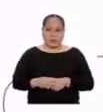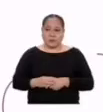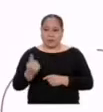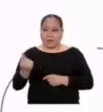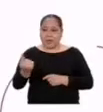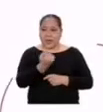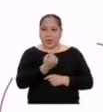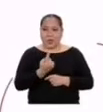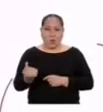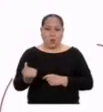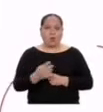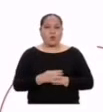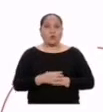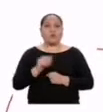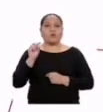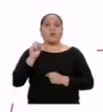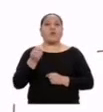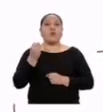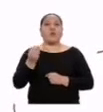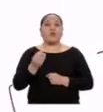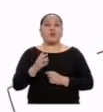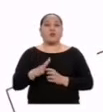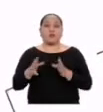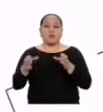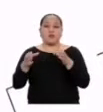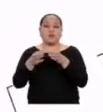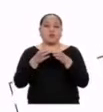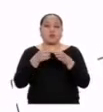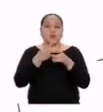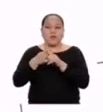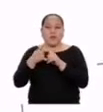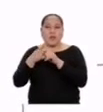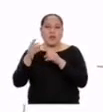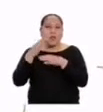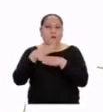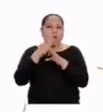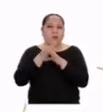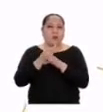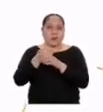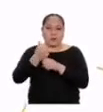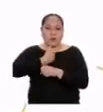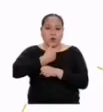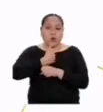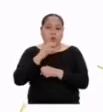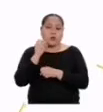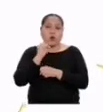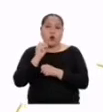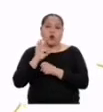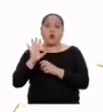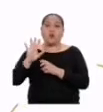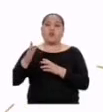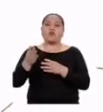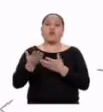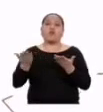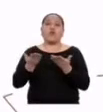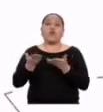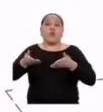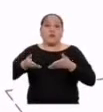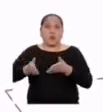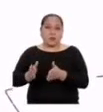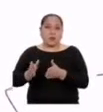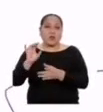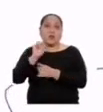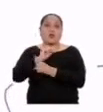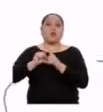alumnos, debido a un complejo conjunto de factores, tanto individuales como de origen